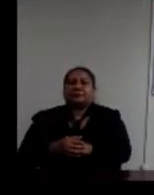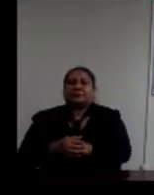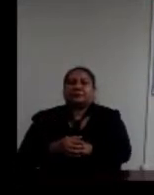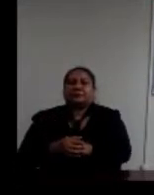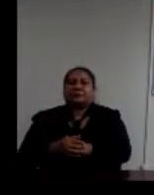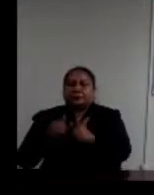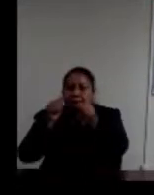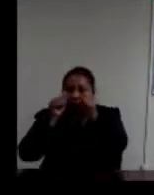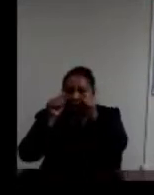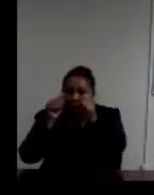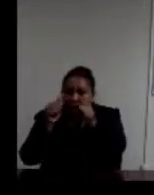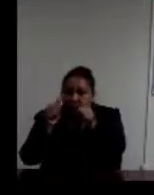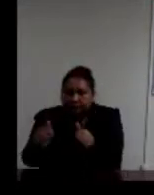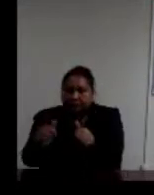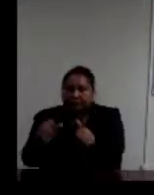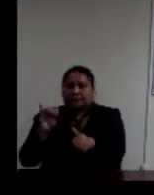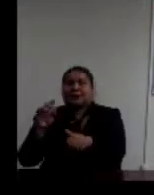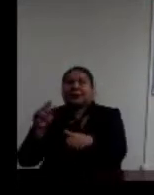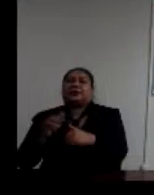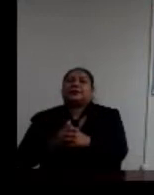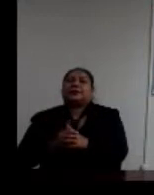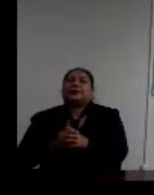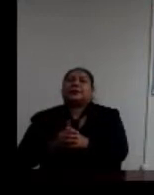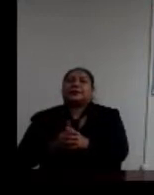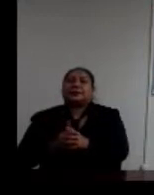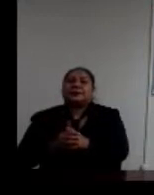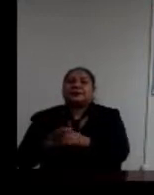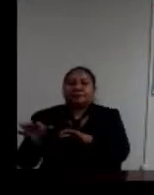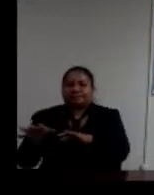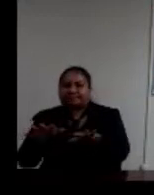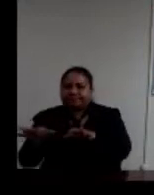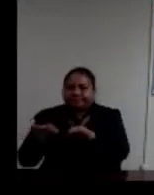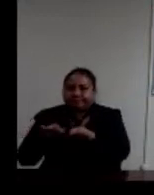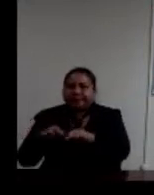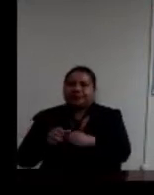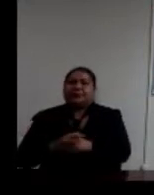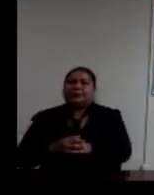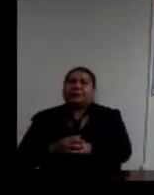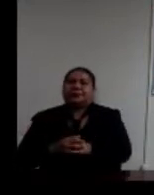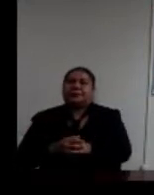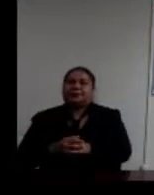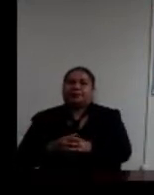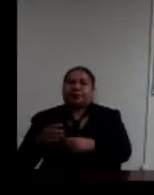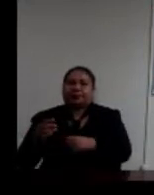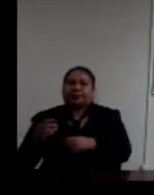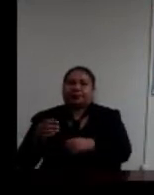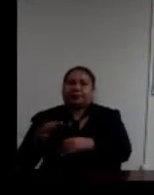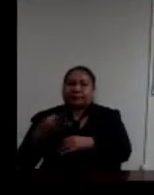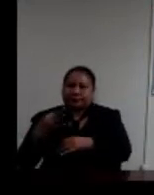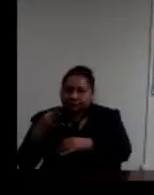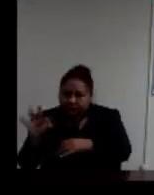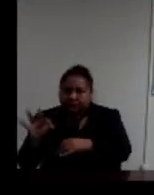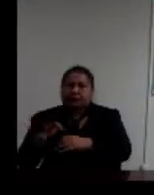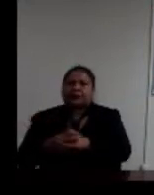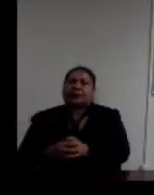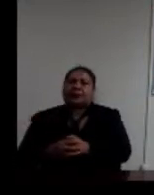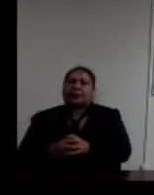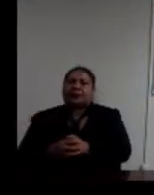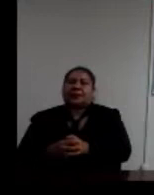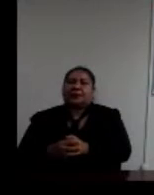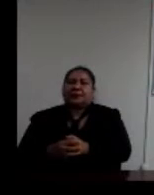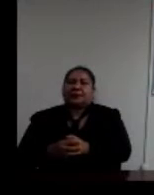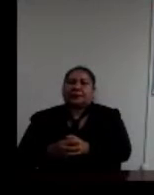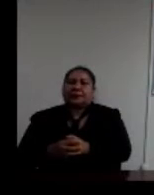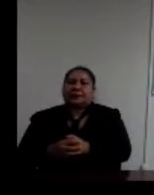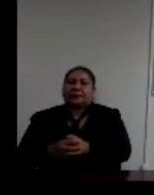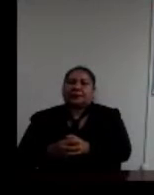la inatención, la hiperactividad y la impulsividad. La cuestión de los términos de